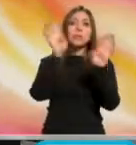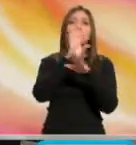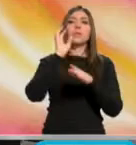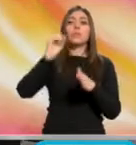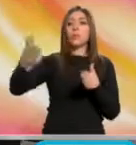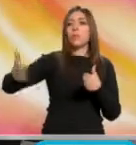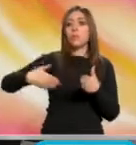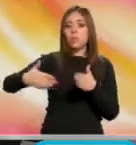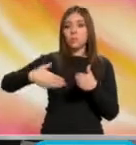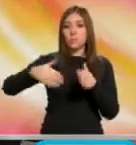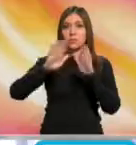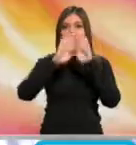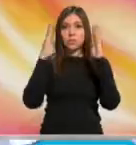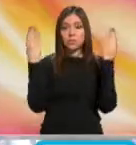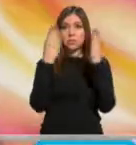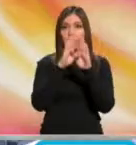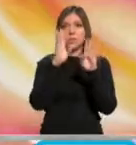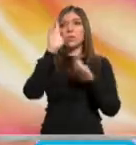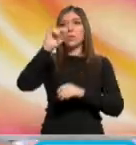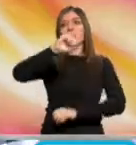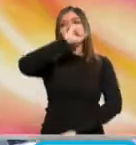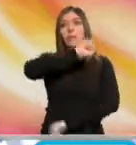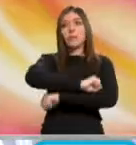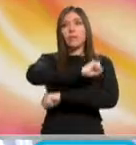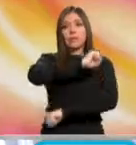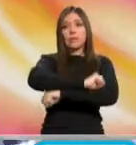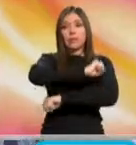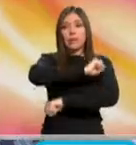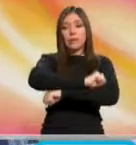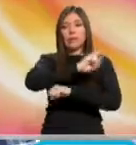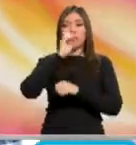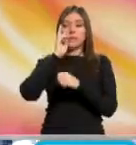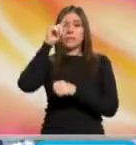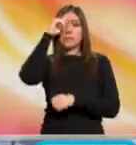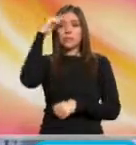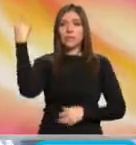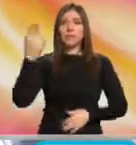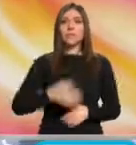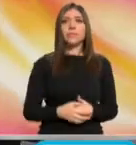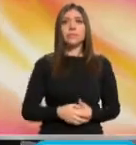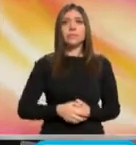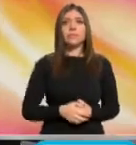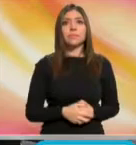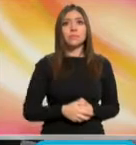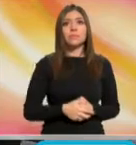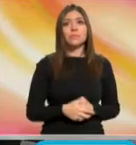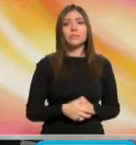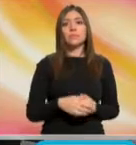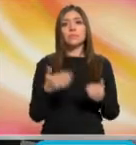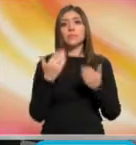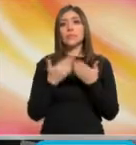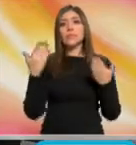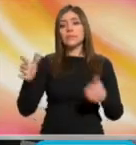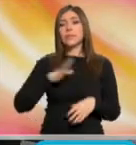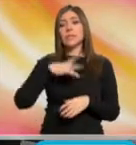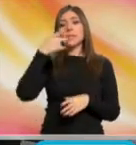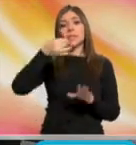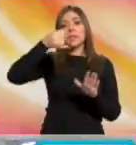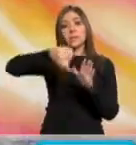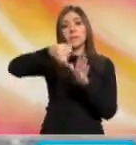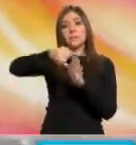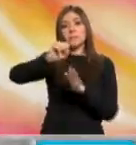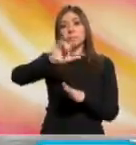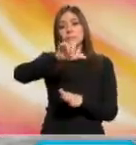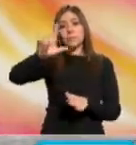en la cocina, o que no esté expuesto a una ventana o no a luz Ok, directa. Muy bien. Mira, Ya con muy eso. bien. hecho. Tenemos estas semillitas y lo que